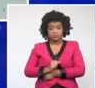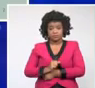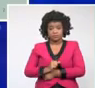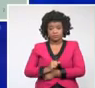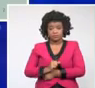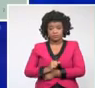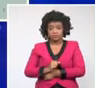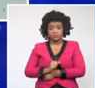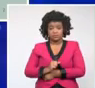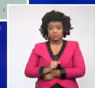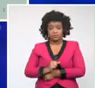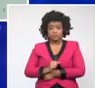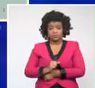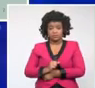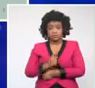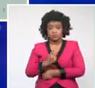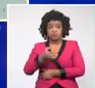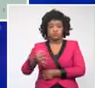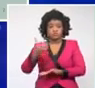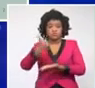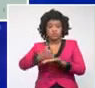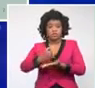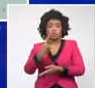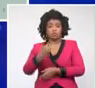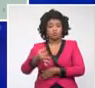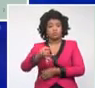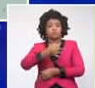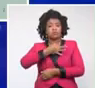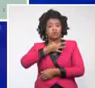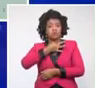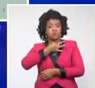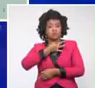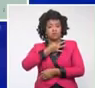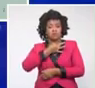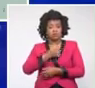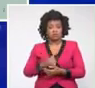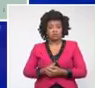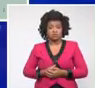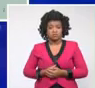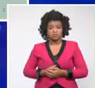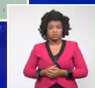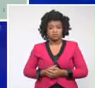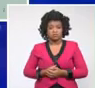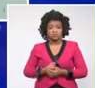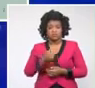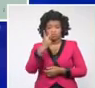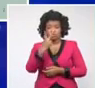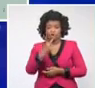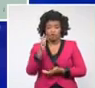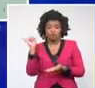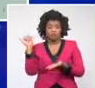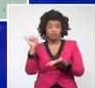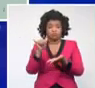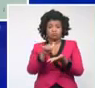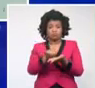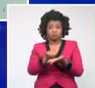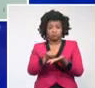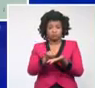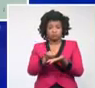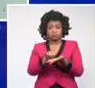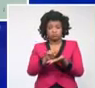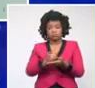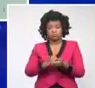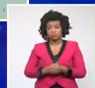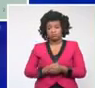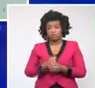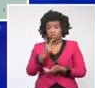uno del municipio Camagüey y uno del municipio Esmeralda. Y los 2 son viajeros, uno un cubano procedente